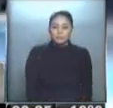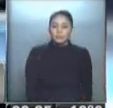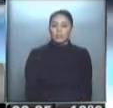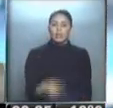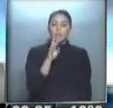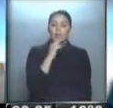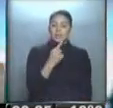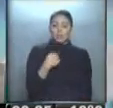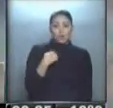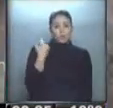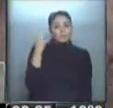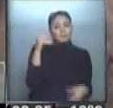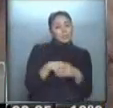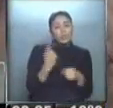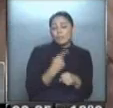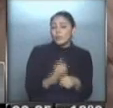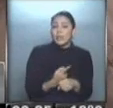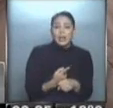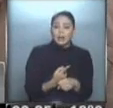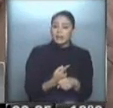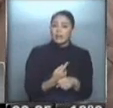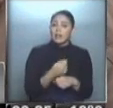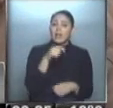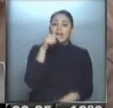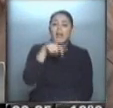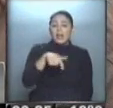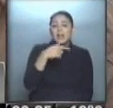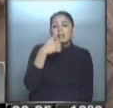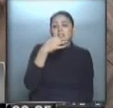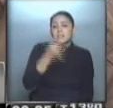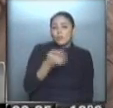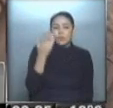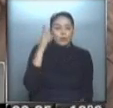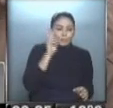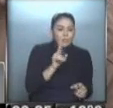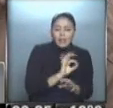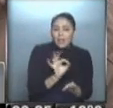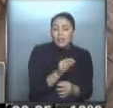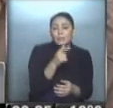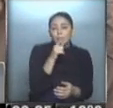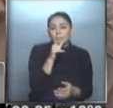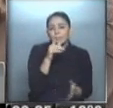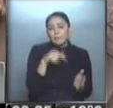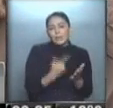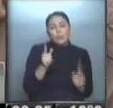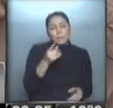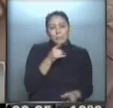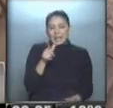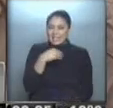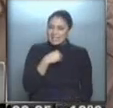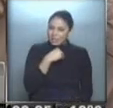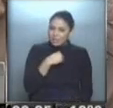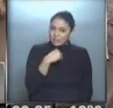si bien Él no habrá estado y esas cosas para mí que lo Dey a sentir